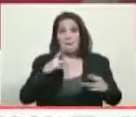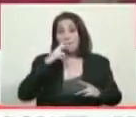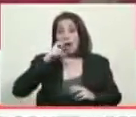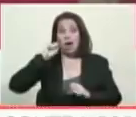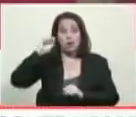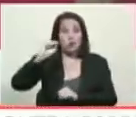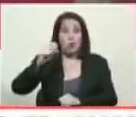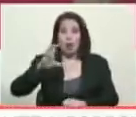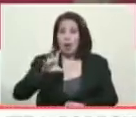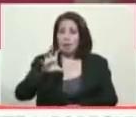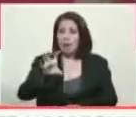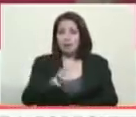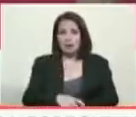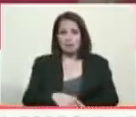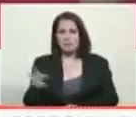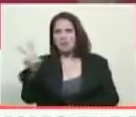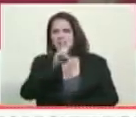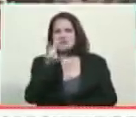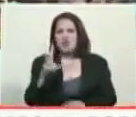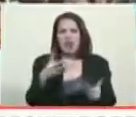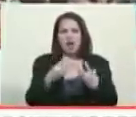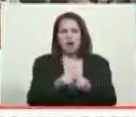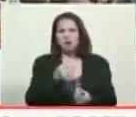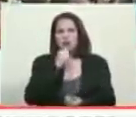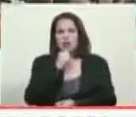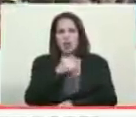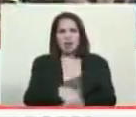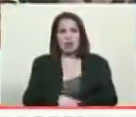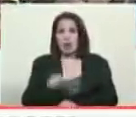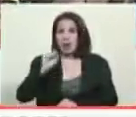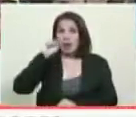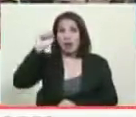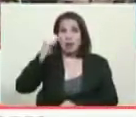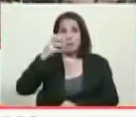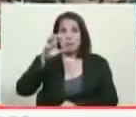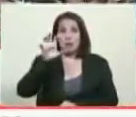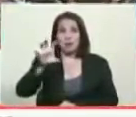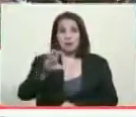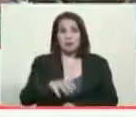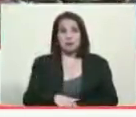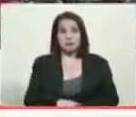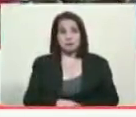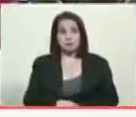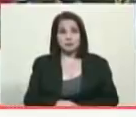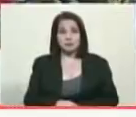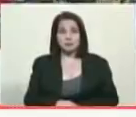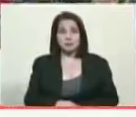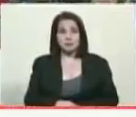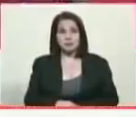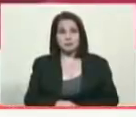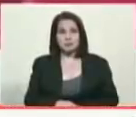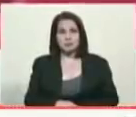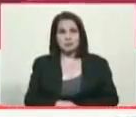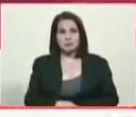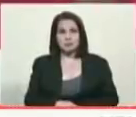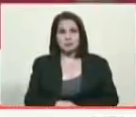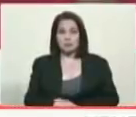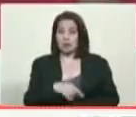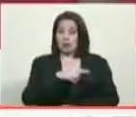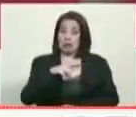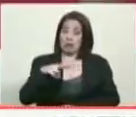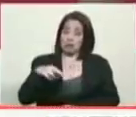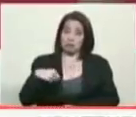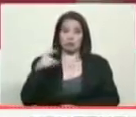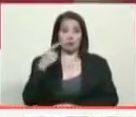patria. ¿Venezuela está con quién? Nos toca a nosotros, hermanos y hermanas. Nos toca